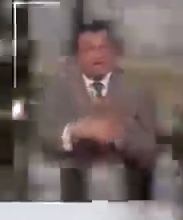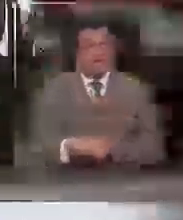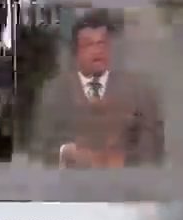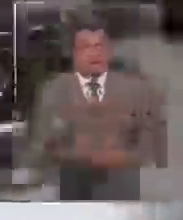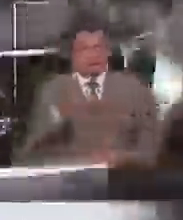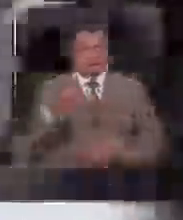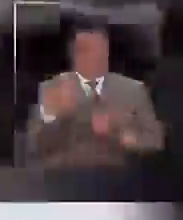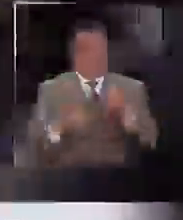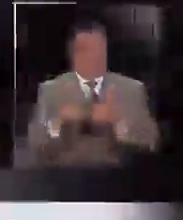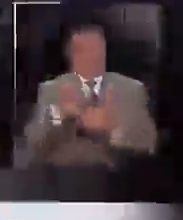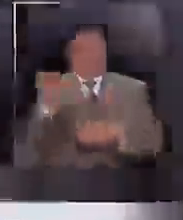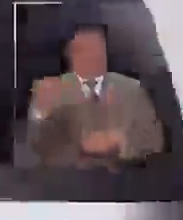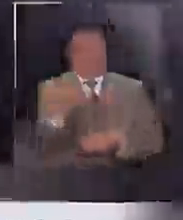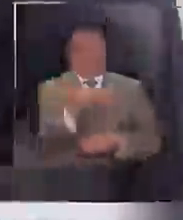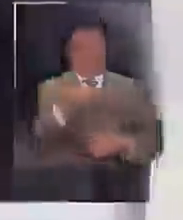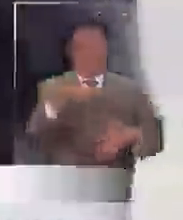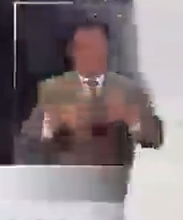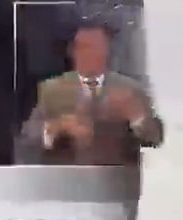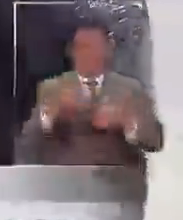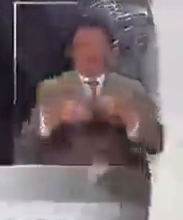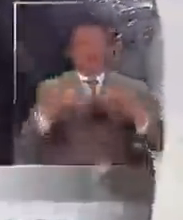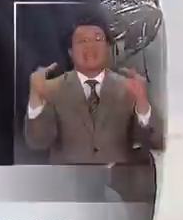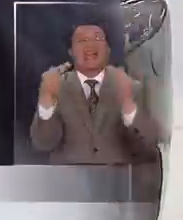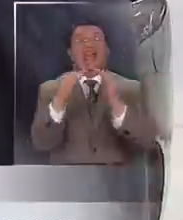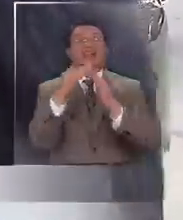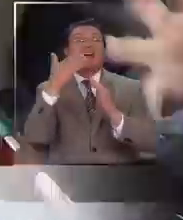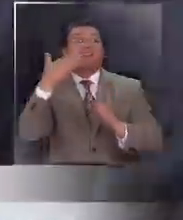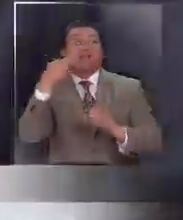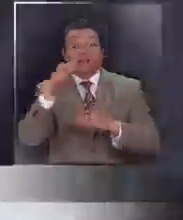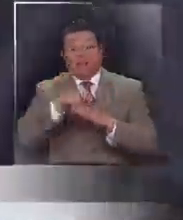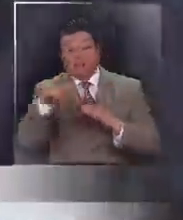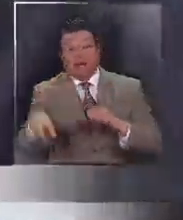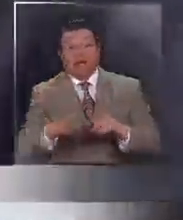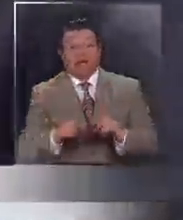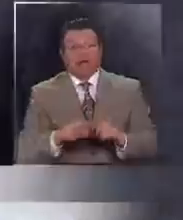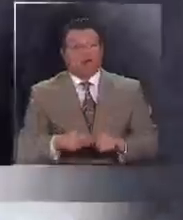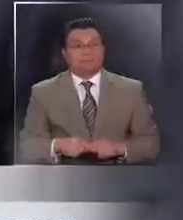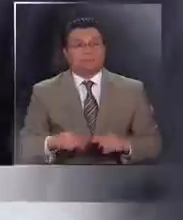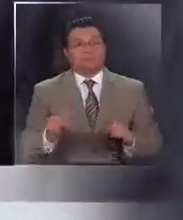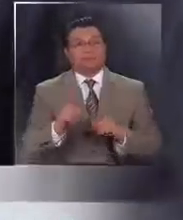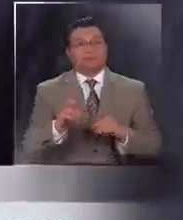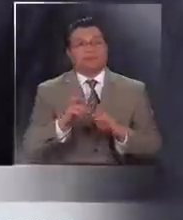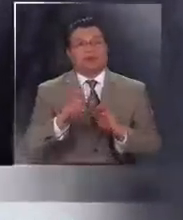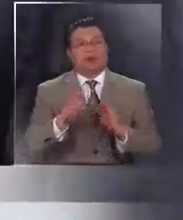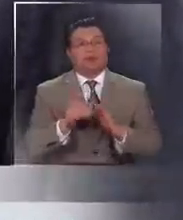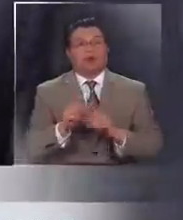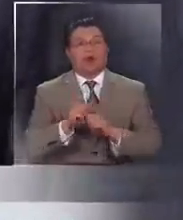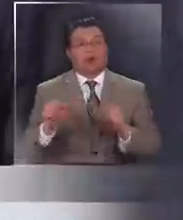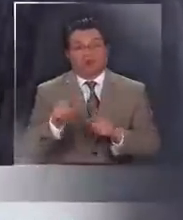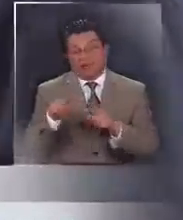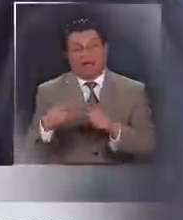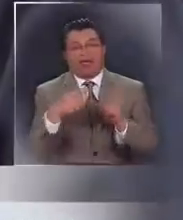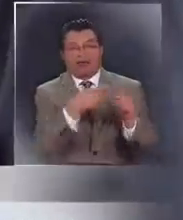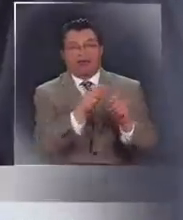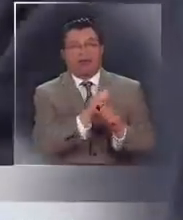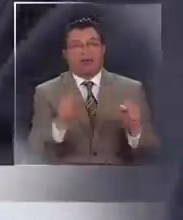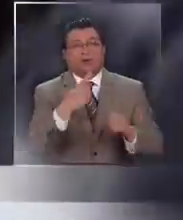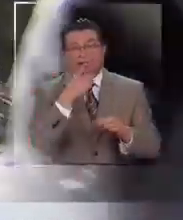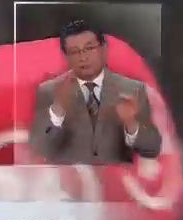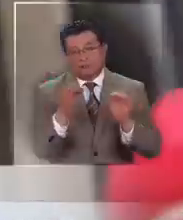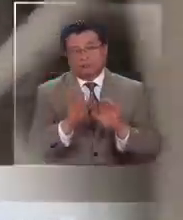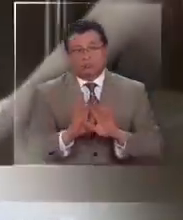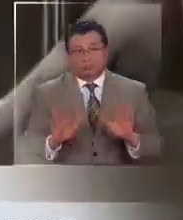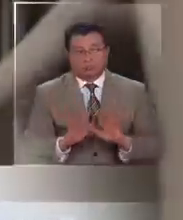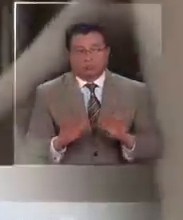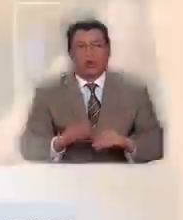Sobre ese auto llega al juzgado el juez de Casablanca. No se baja. No, falta de respeto, pero no puedo recibirlos adentro porque no hay instrucciones. No hay